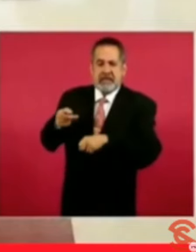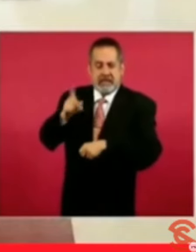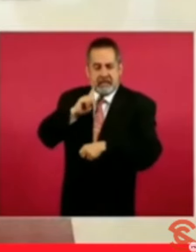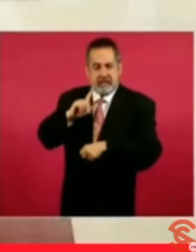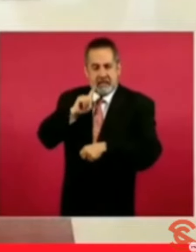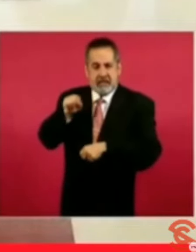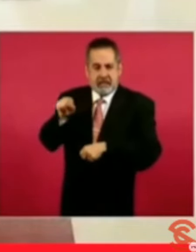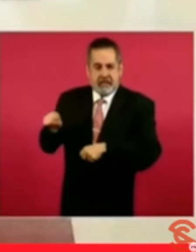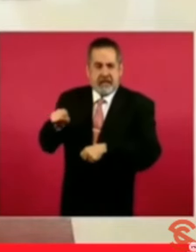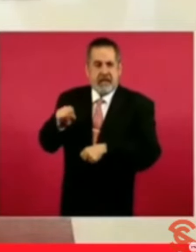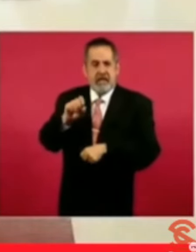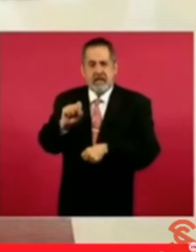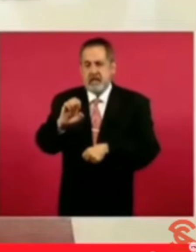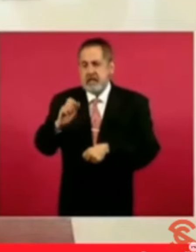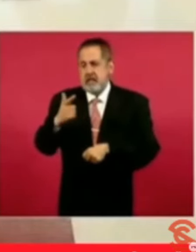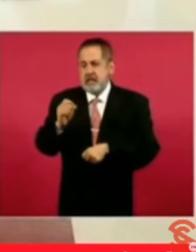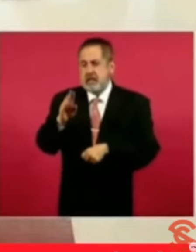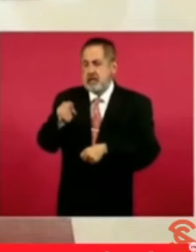de Gobernación